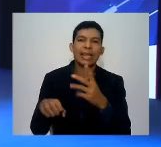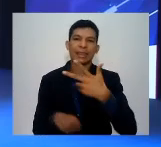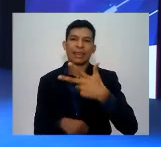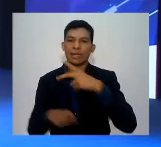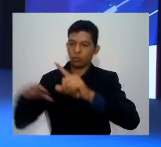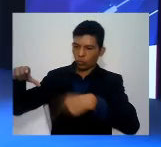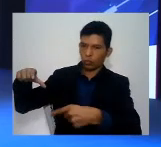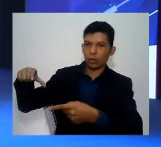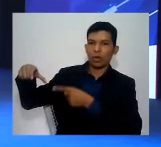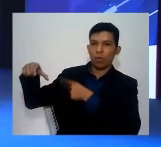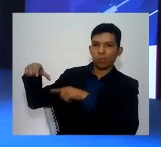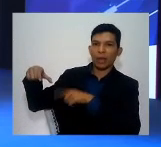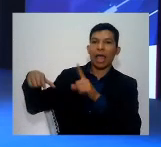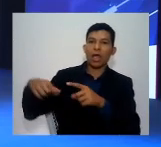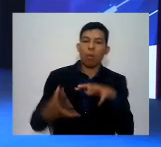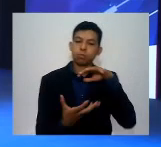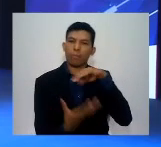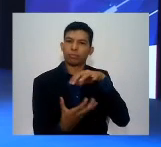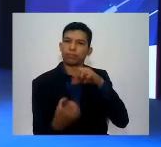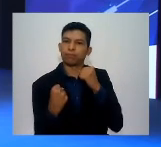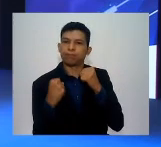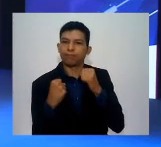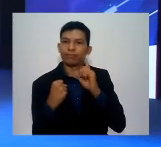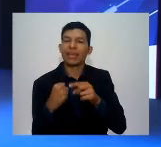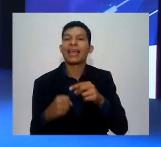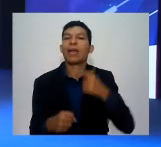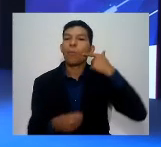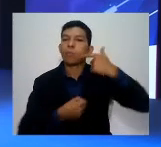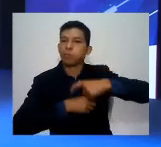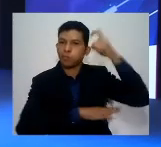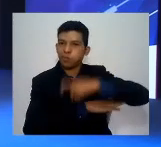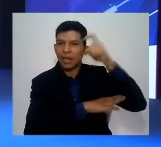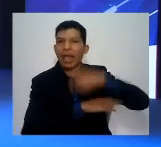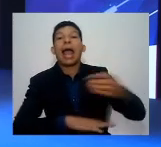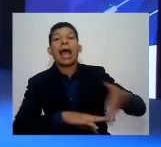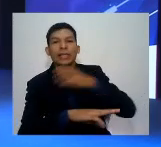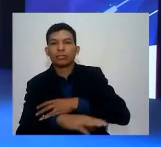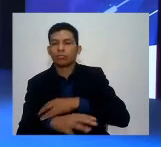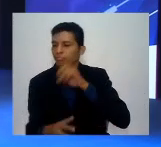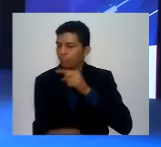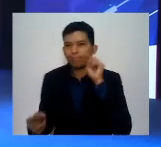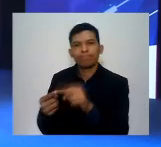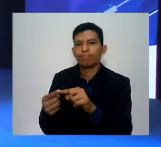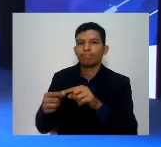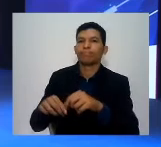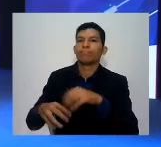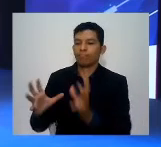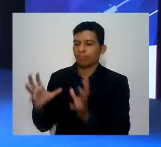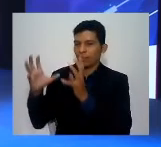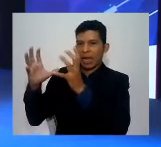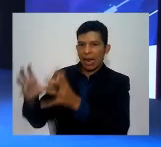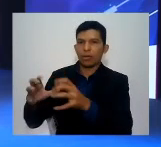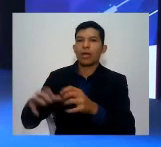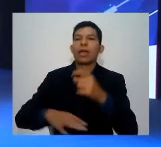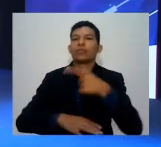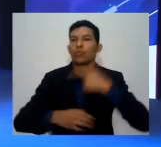de cámaras de cómo son tus movimientos para poder mejorar tus movimientos durante el ejercicio.